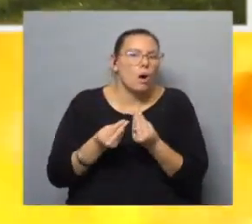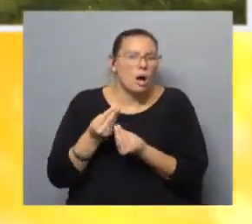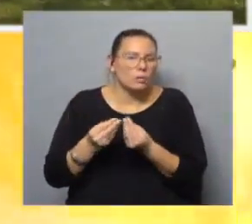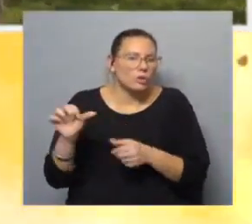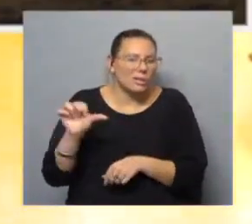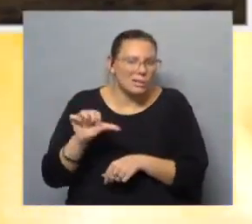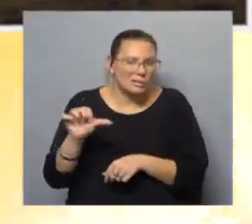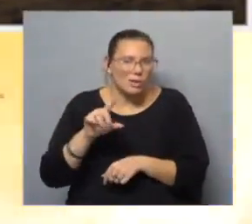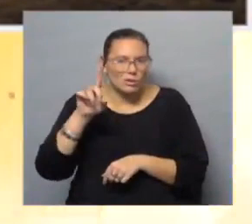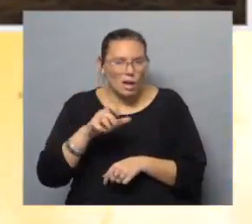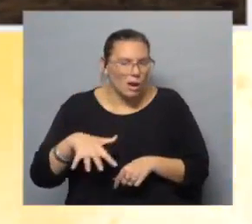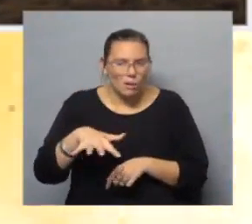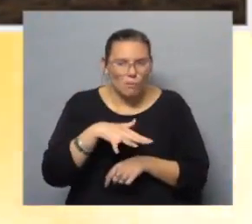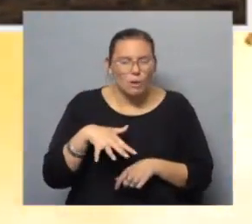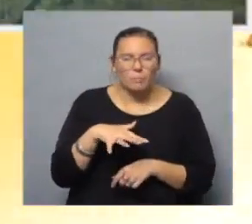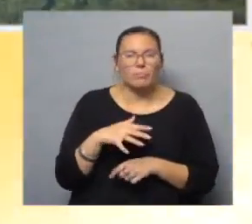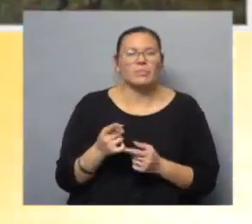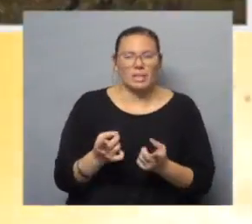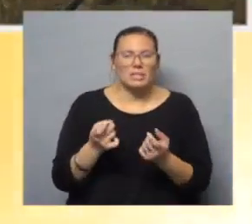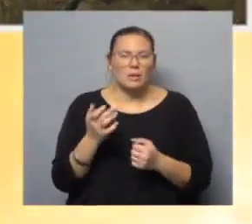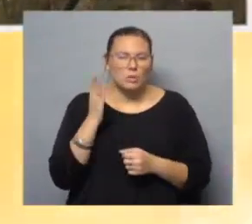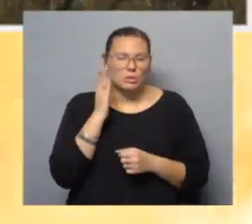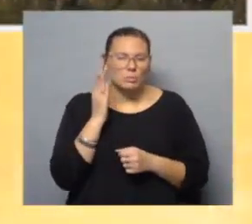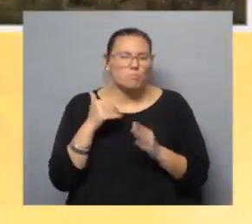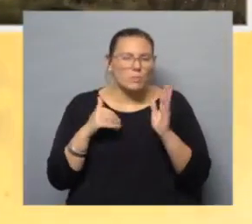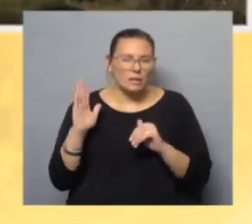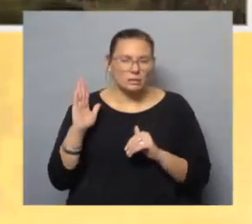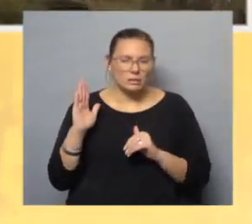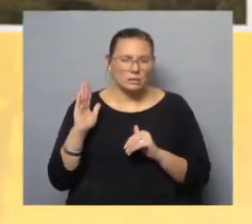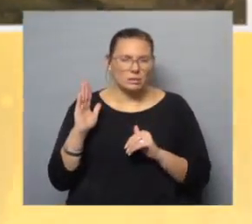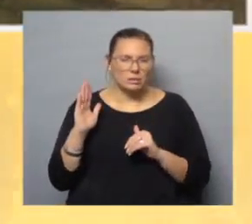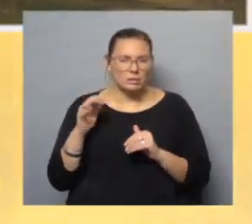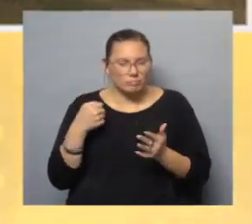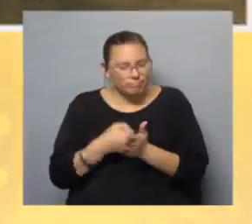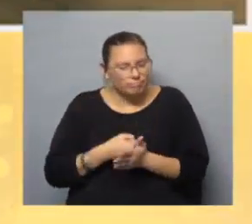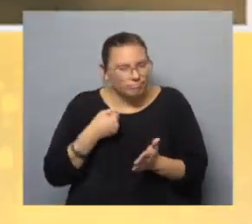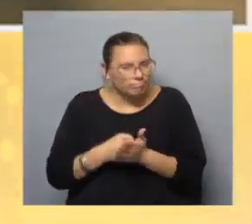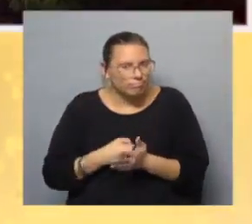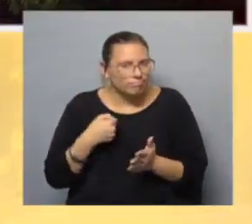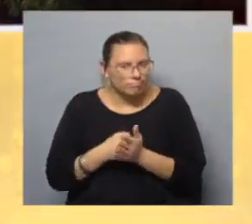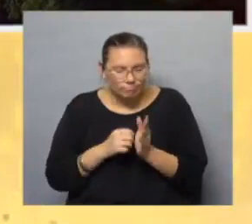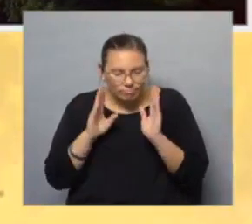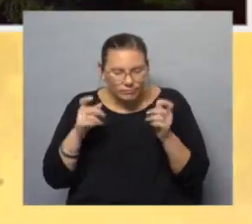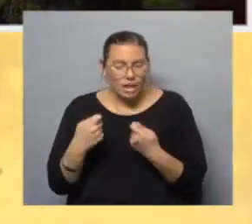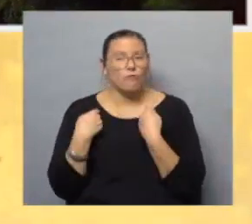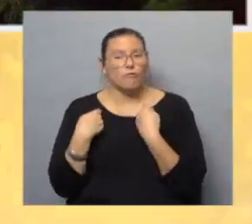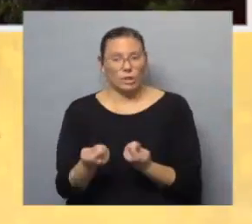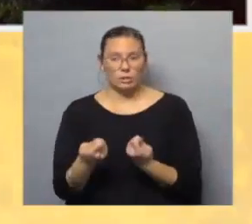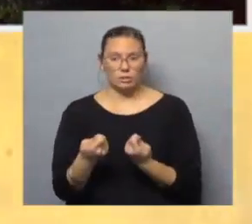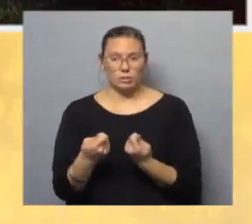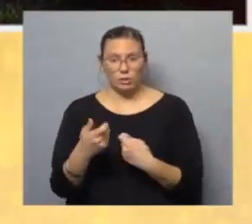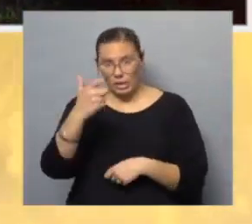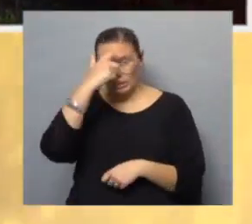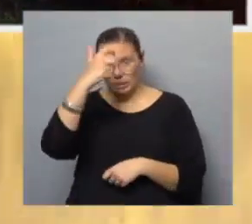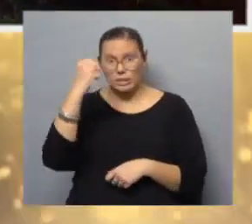elementos del acuífero. O sea, necesitamos todavía hacer esfuerzos y inversiones en ciencia,